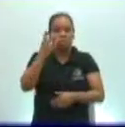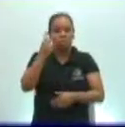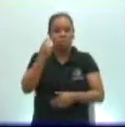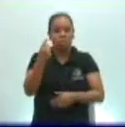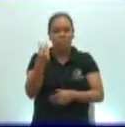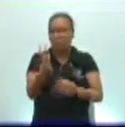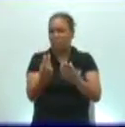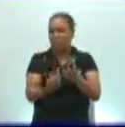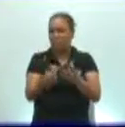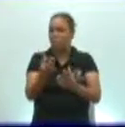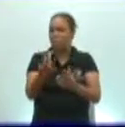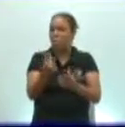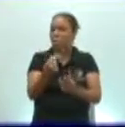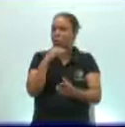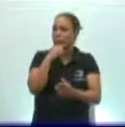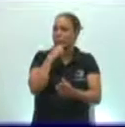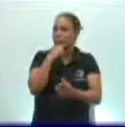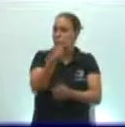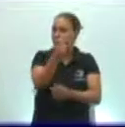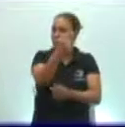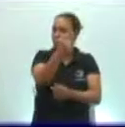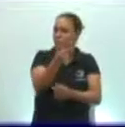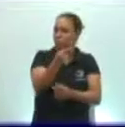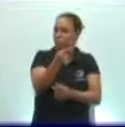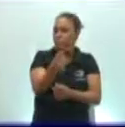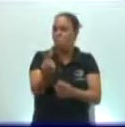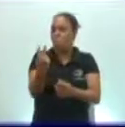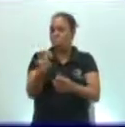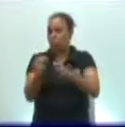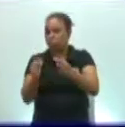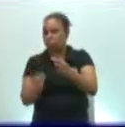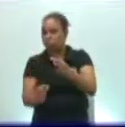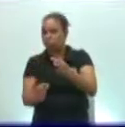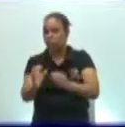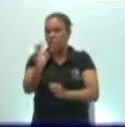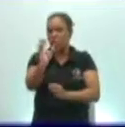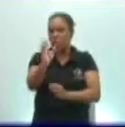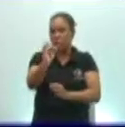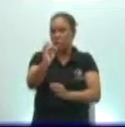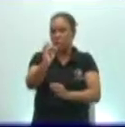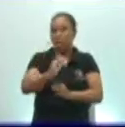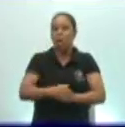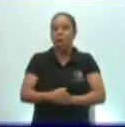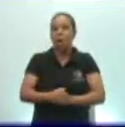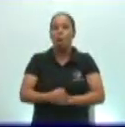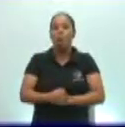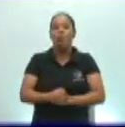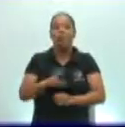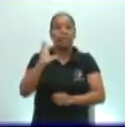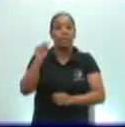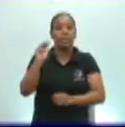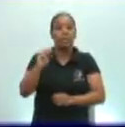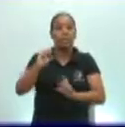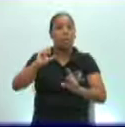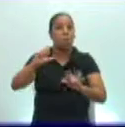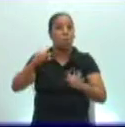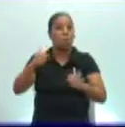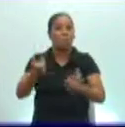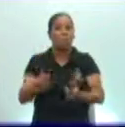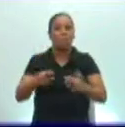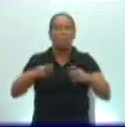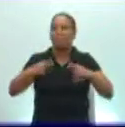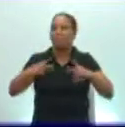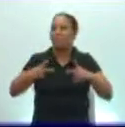se representa en el extremo inferior derecho del símbolo del elemento químico y que nos indica cuántas veces